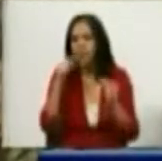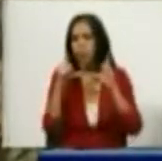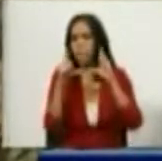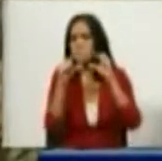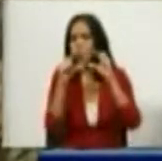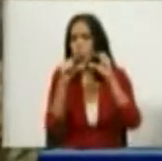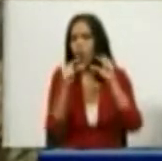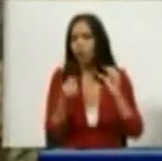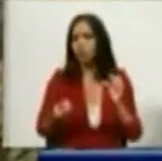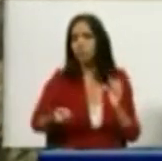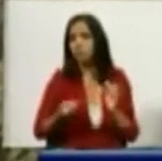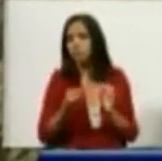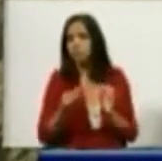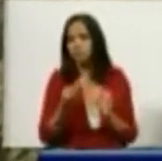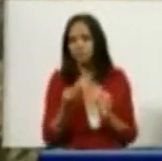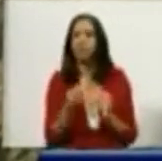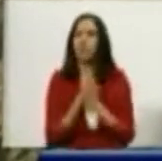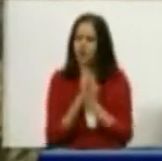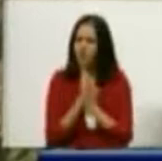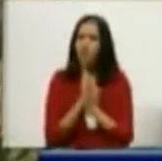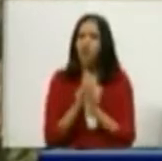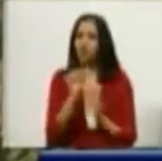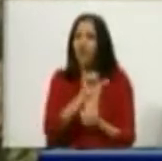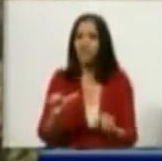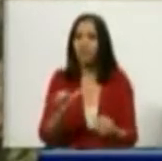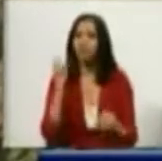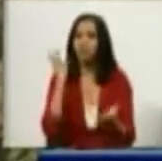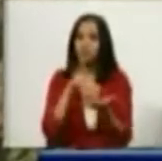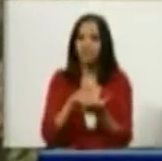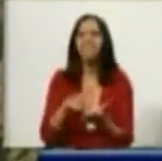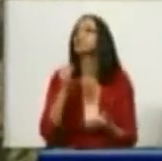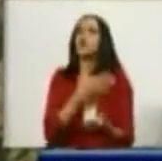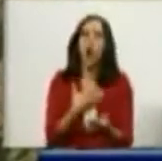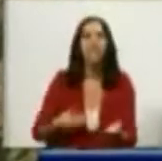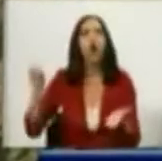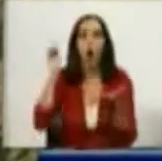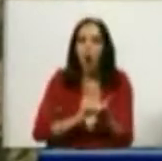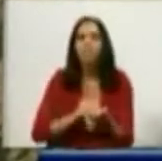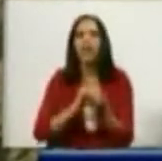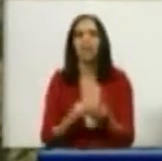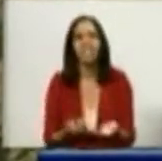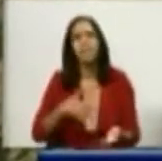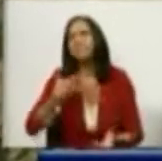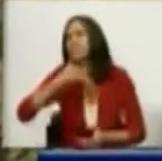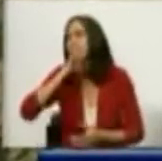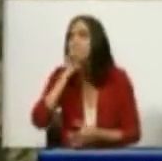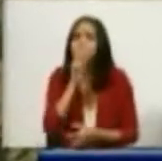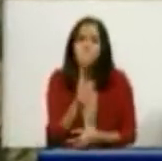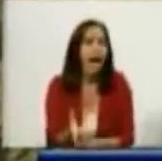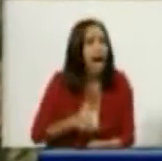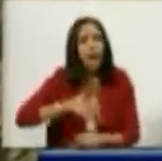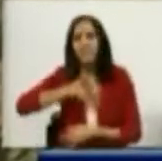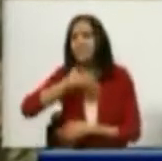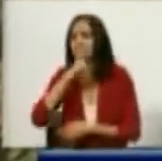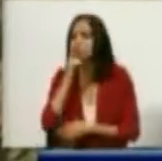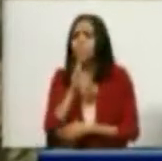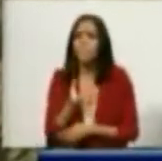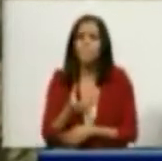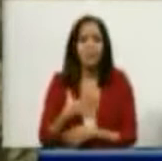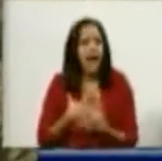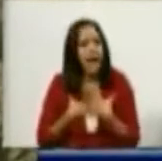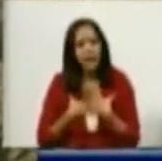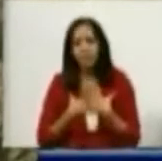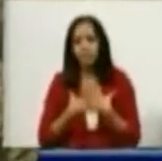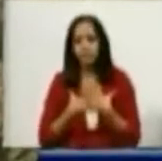lléveme paséme el examen de la próstata pero tú fuiste la semana pasada Yo quiero y otra vez que me siento mal me siento mal me siento